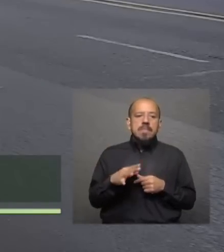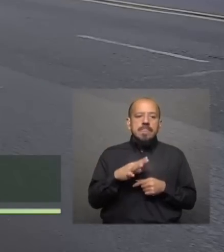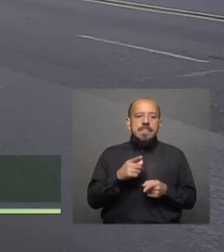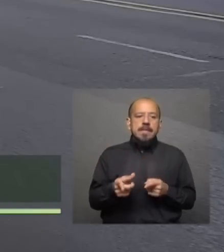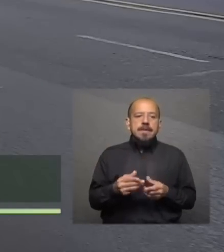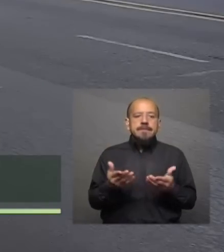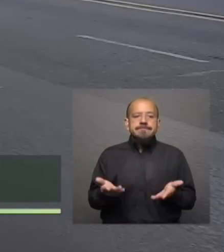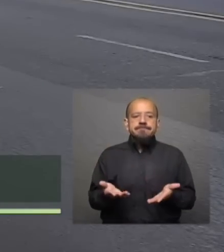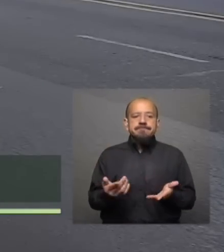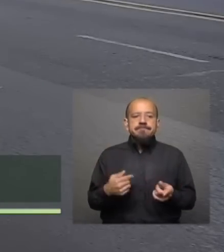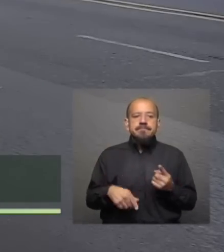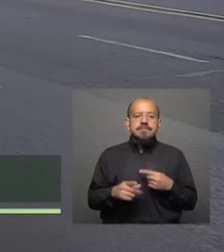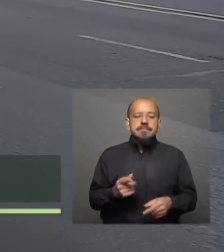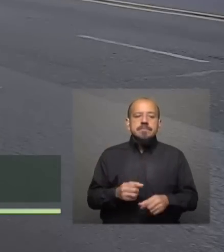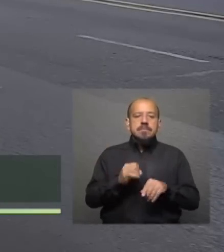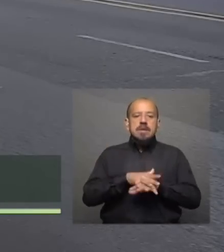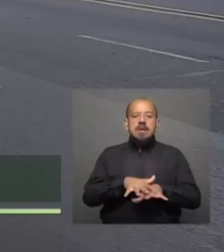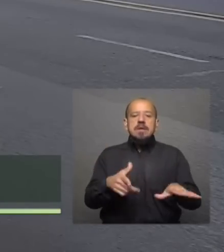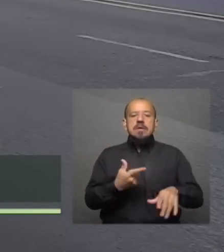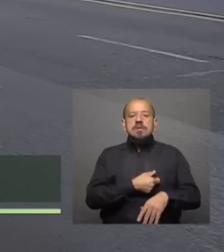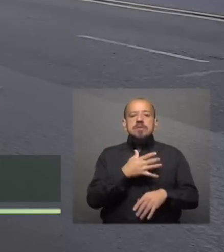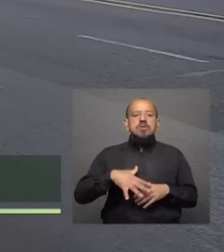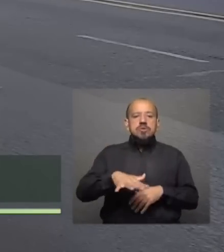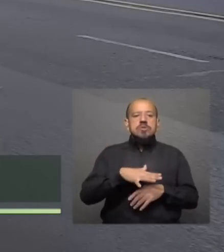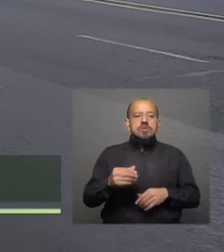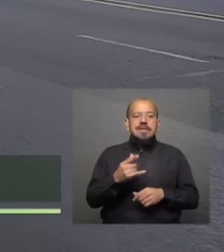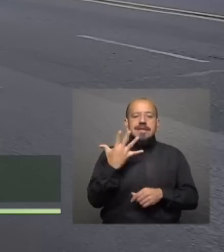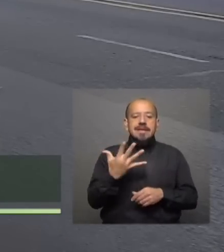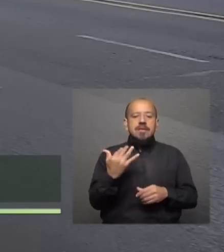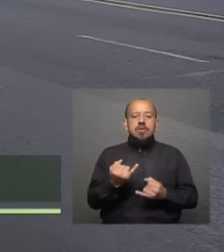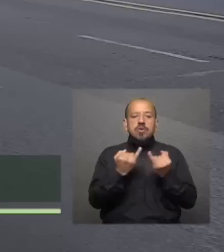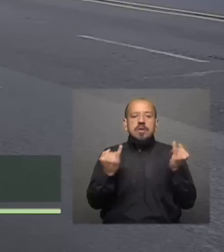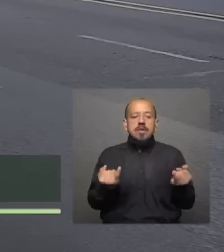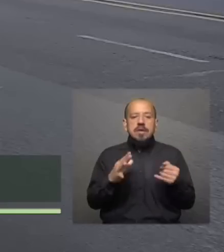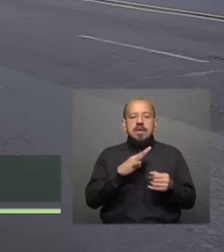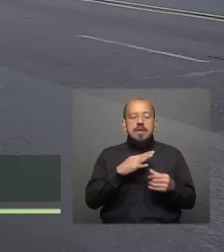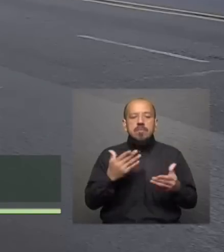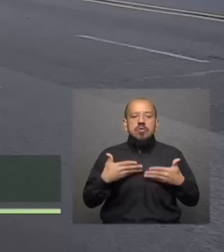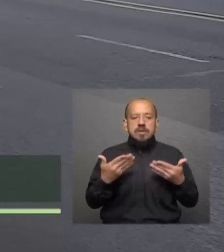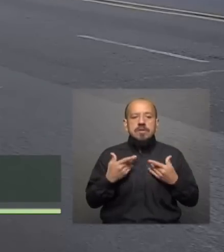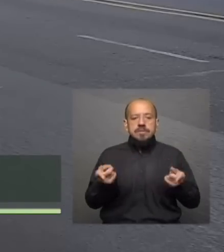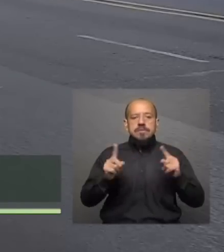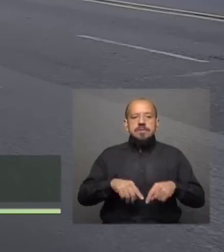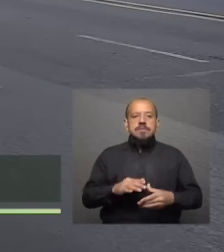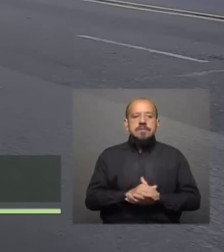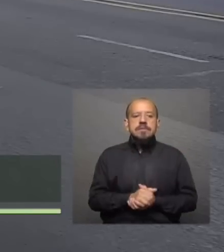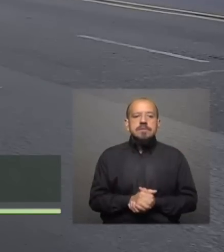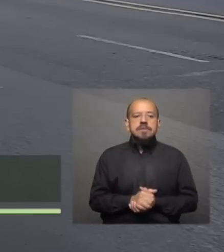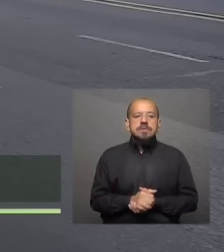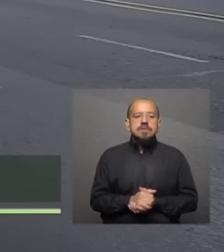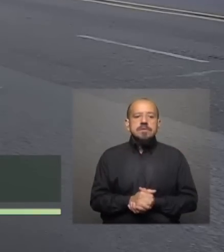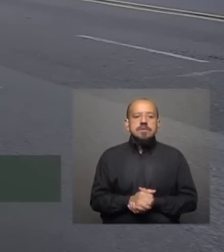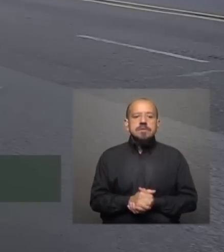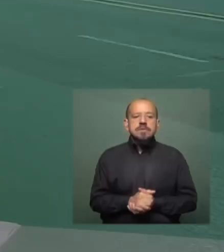han generado La Movida a través de las redes sociales y decíamos quinto día consecutivo que se viene manifestando en minutos venimos con todos los detalles